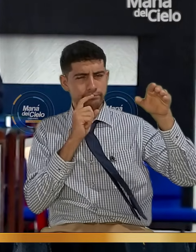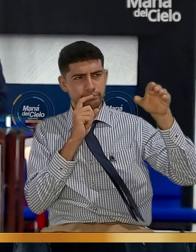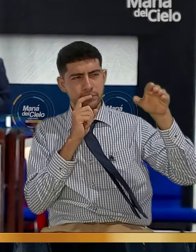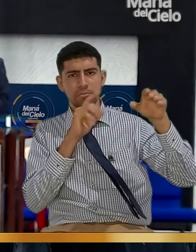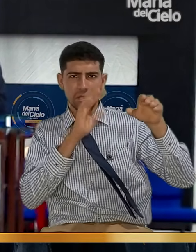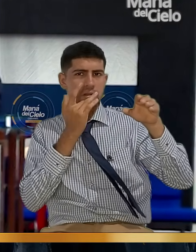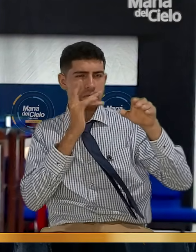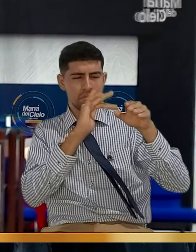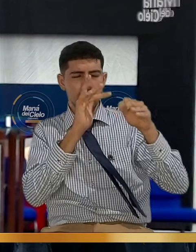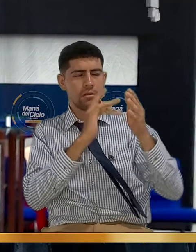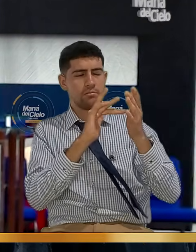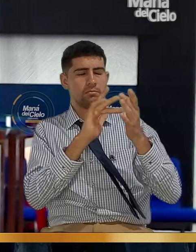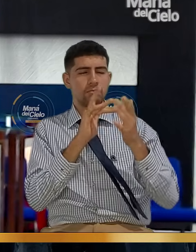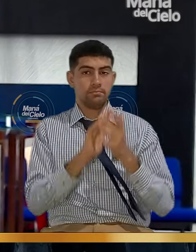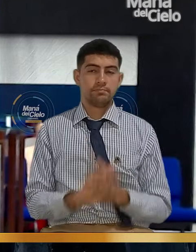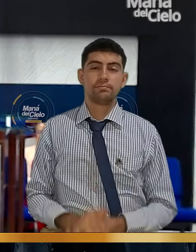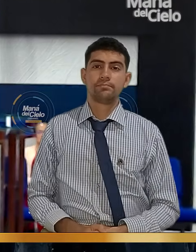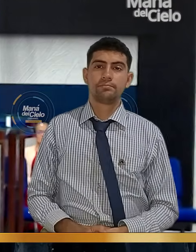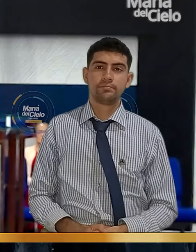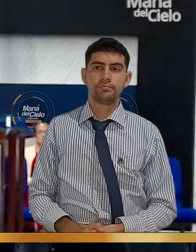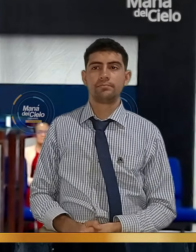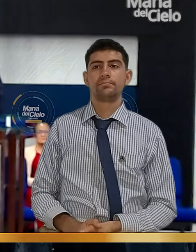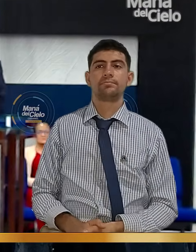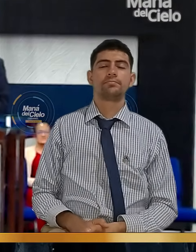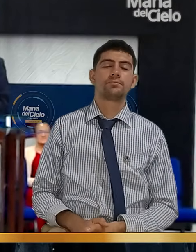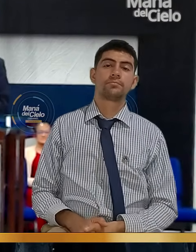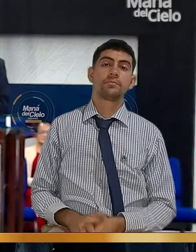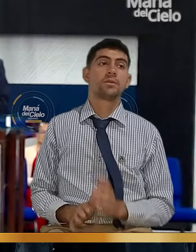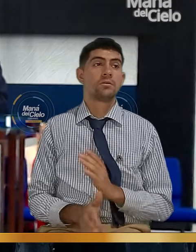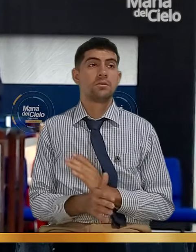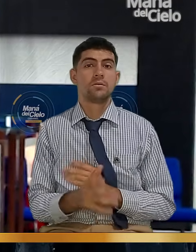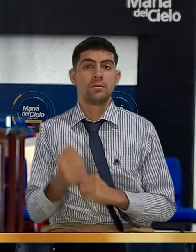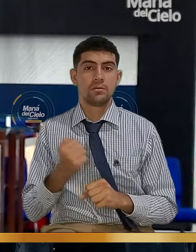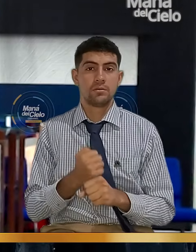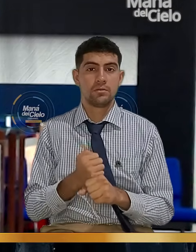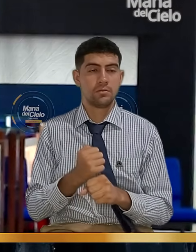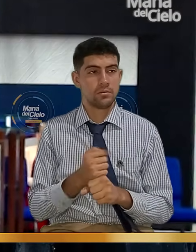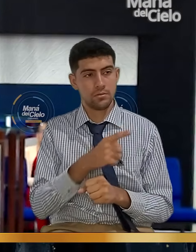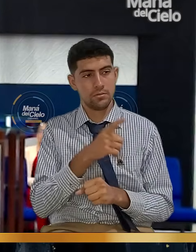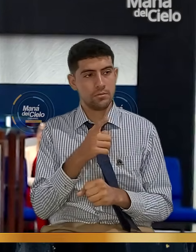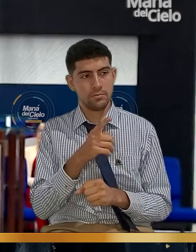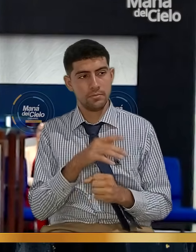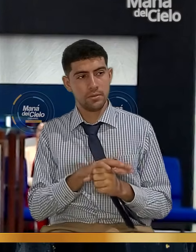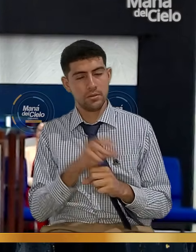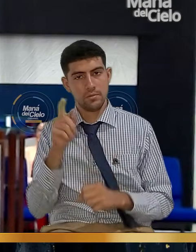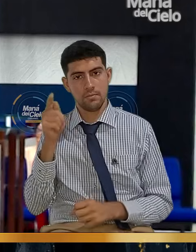el chorro. Entonces, pero ya están limpios, al menos se ven ya limpios. Esto es una